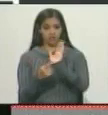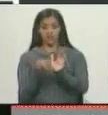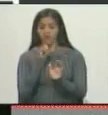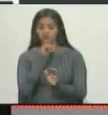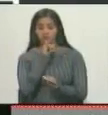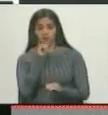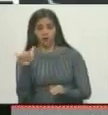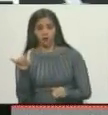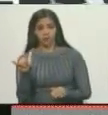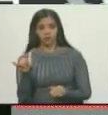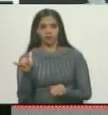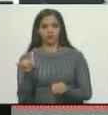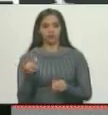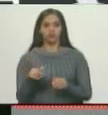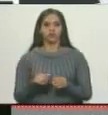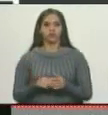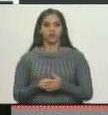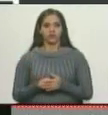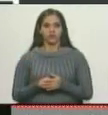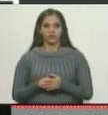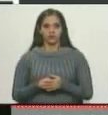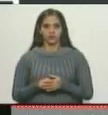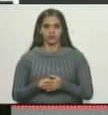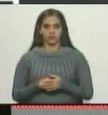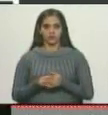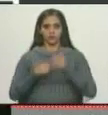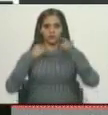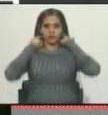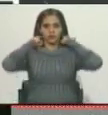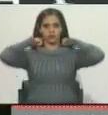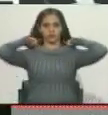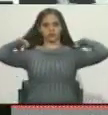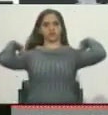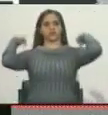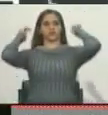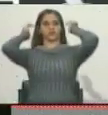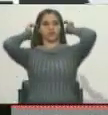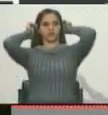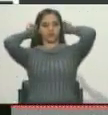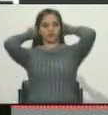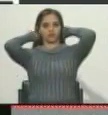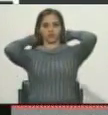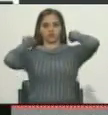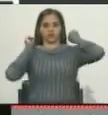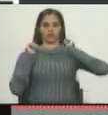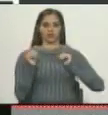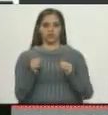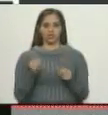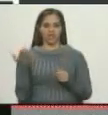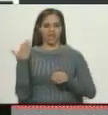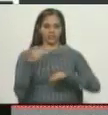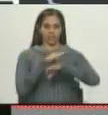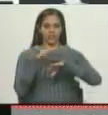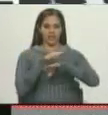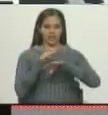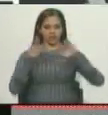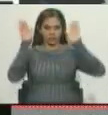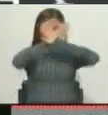y el otro es Martínez Mótola, aquel exministro de Carlos Andrés Pérez que privatizó Cantebé, ¿se acuerdan?